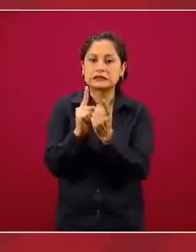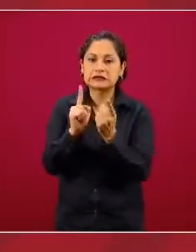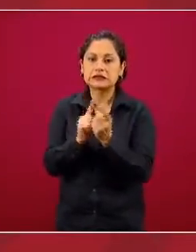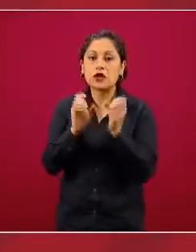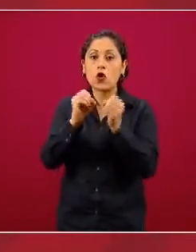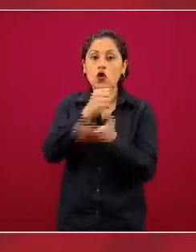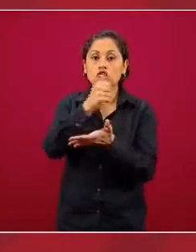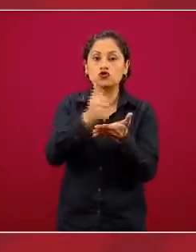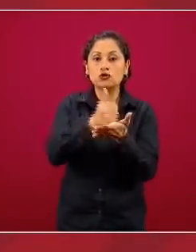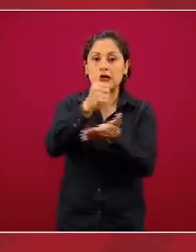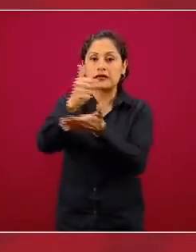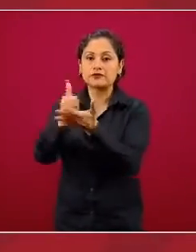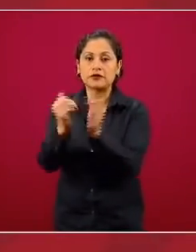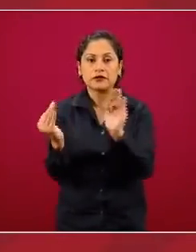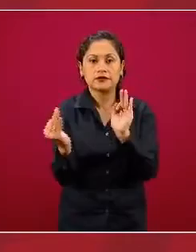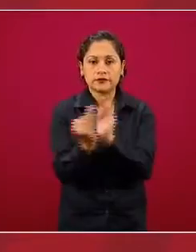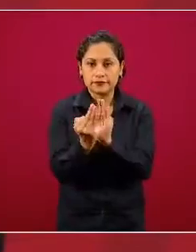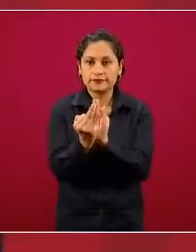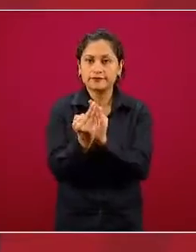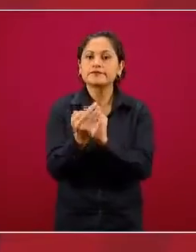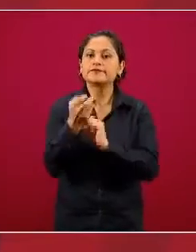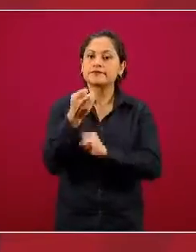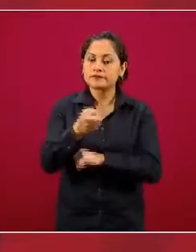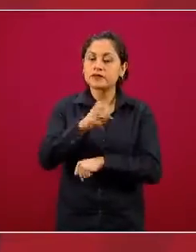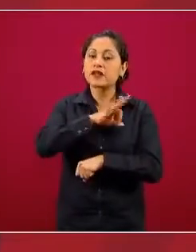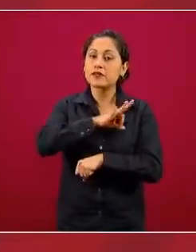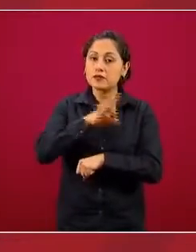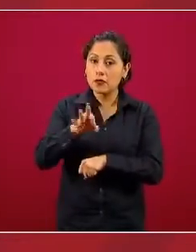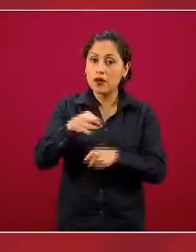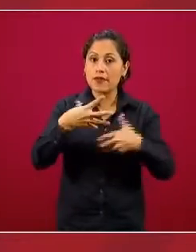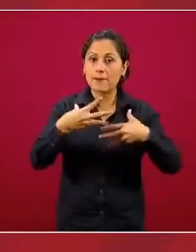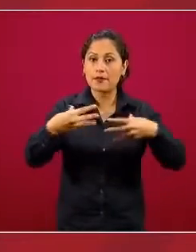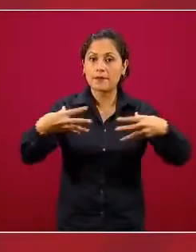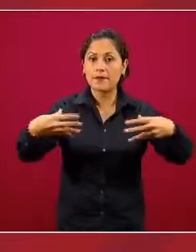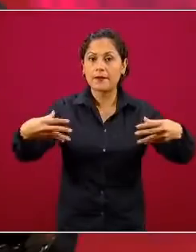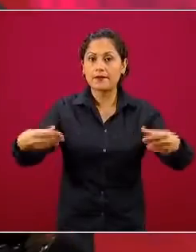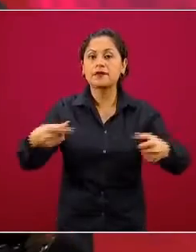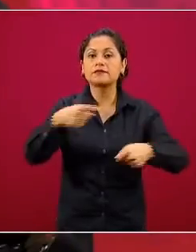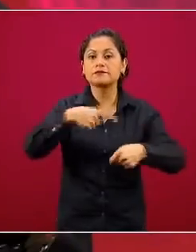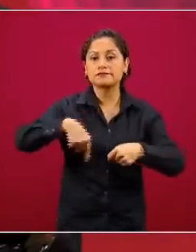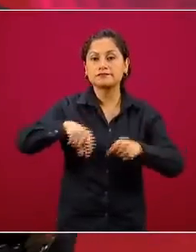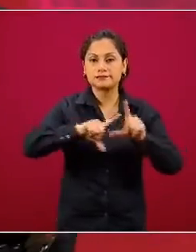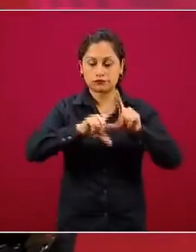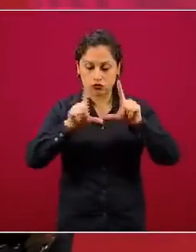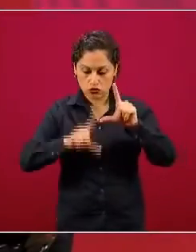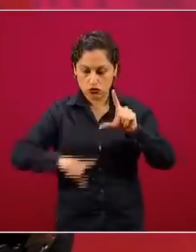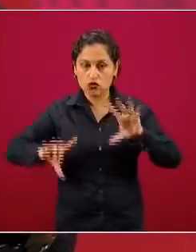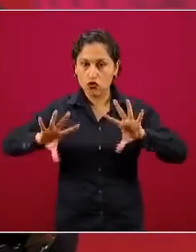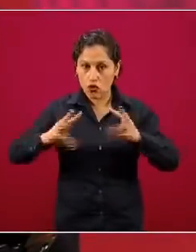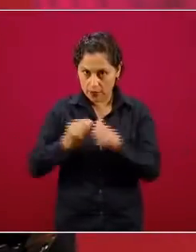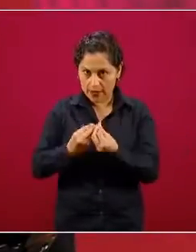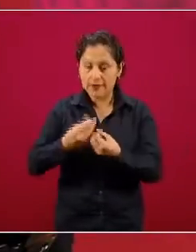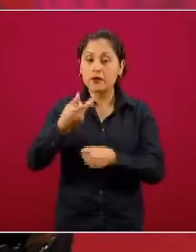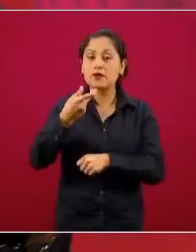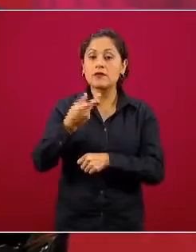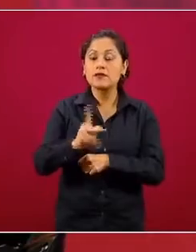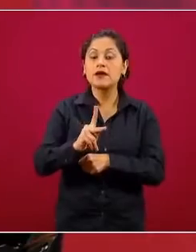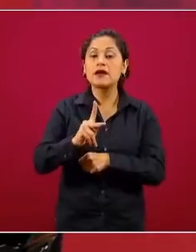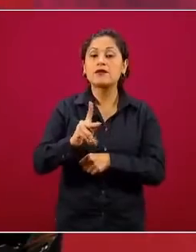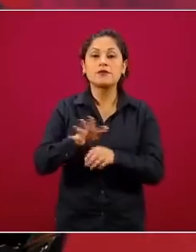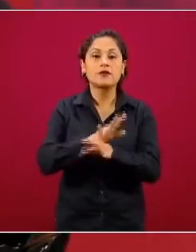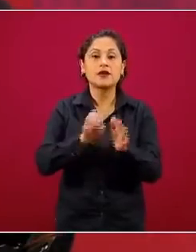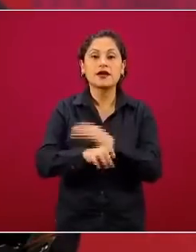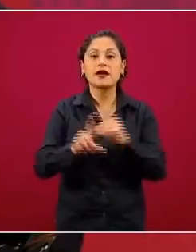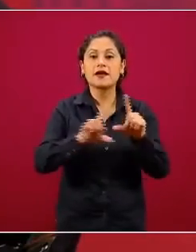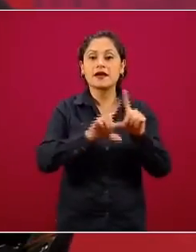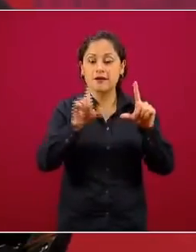puede sincronizarse la epidemia en todo un territorio. Pero en países extensos como México, como Estados Unidos, como